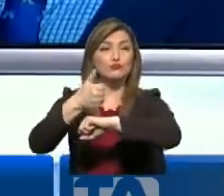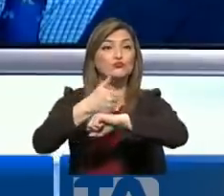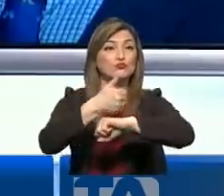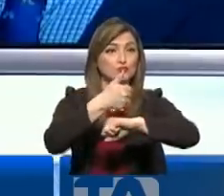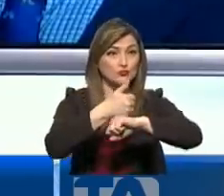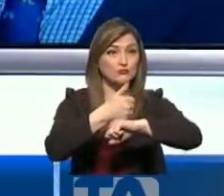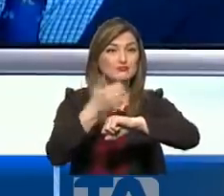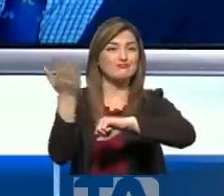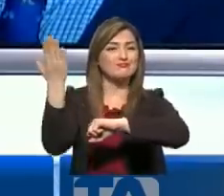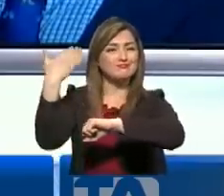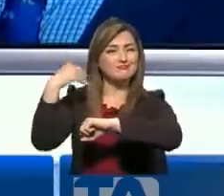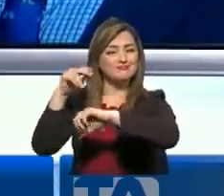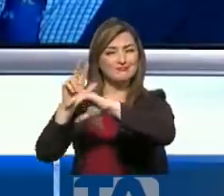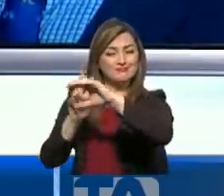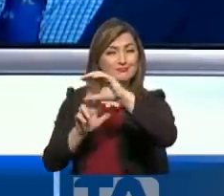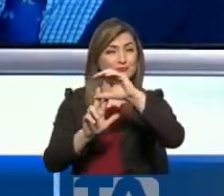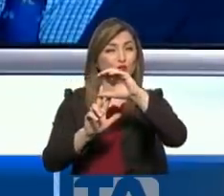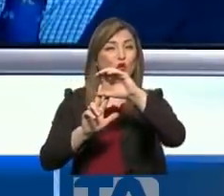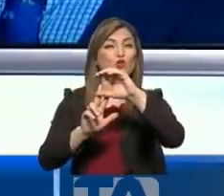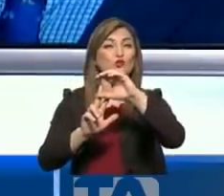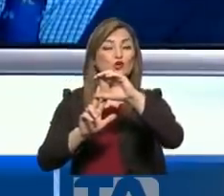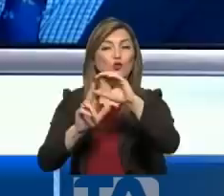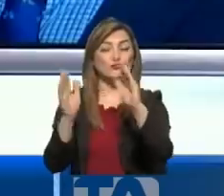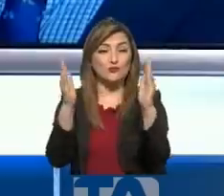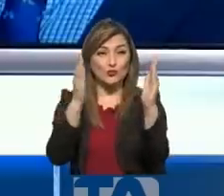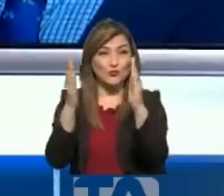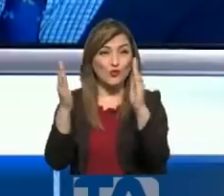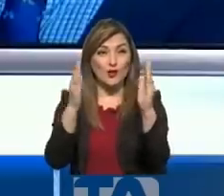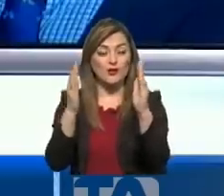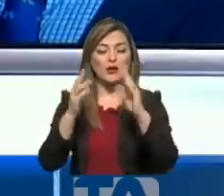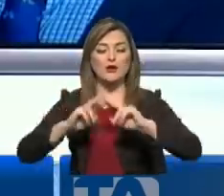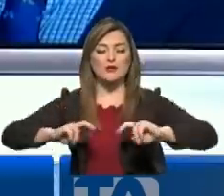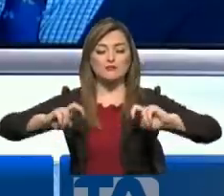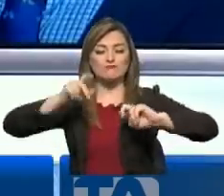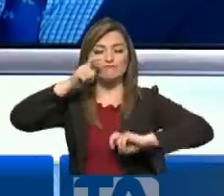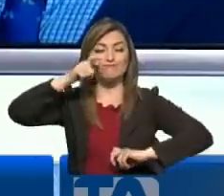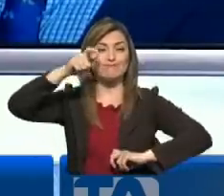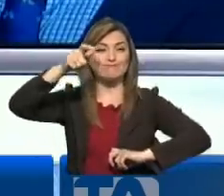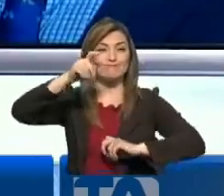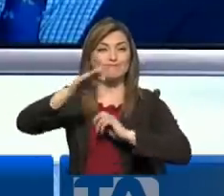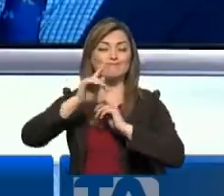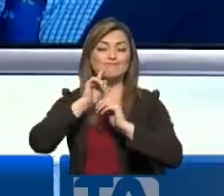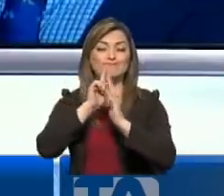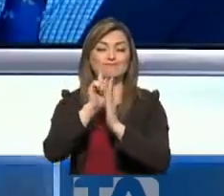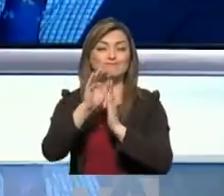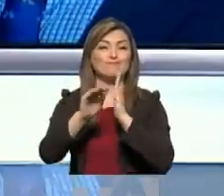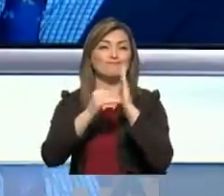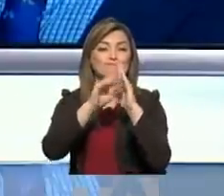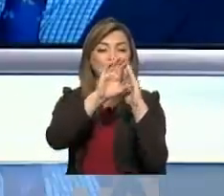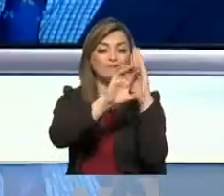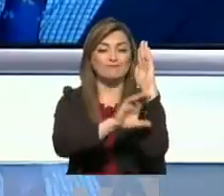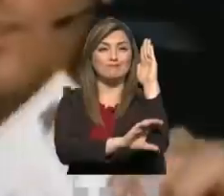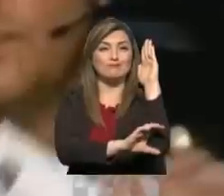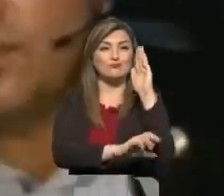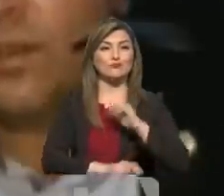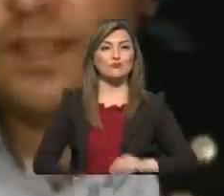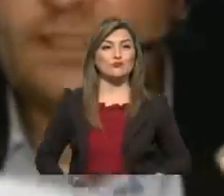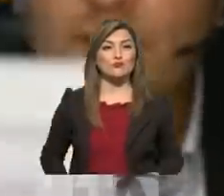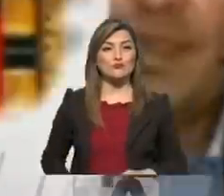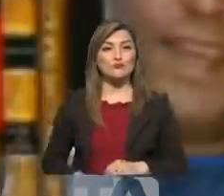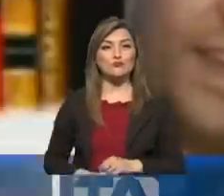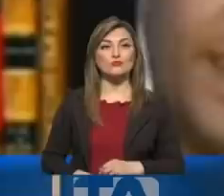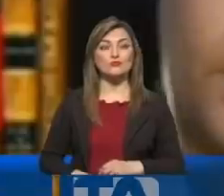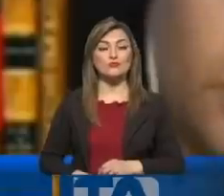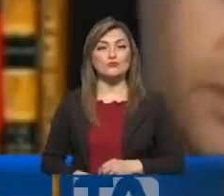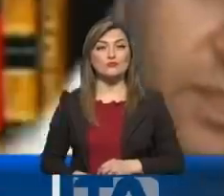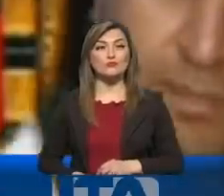por el transitorio, que hoy motiva investigaciones en la Fiscalía y demandas de inconstitucionalidad. Porque el señor